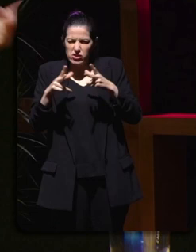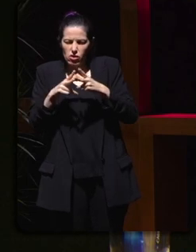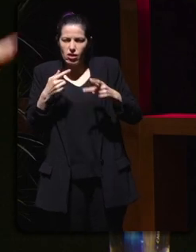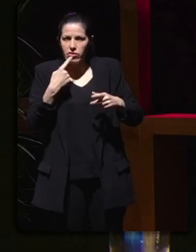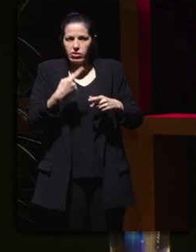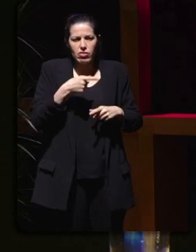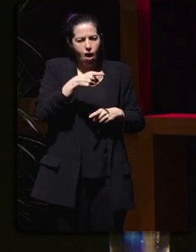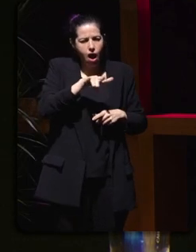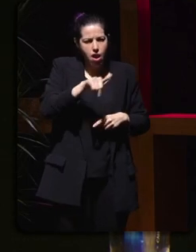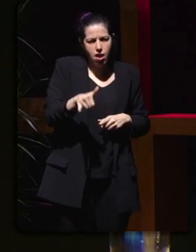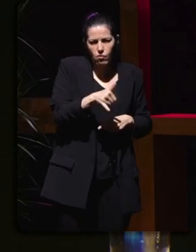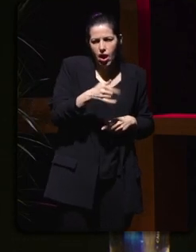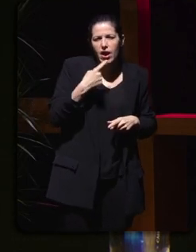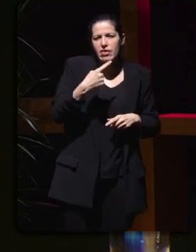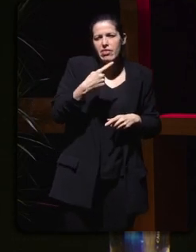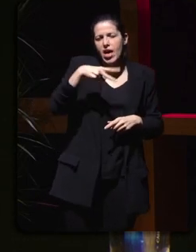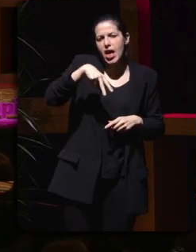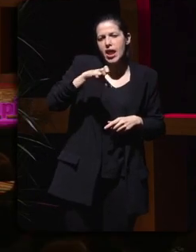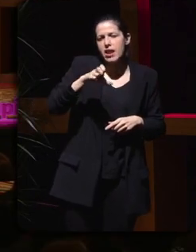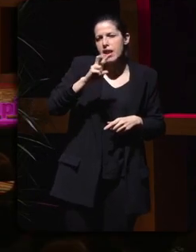economía del lenguaje se dice nevar